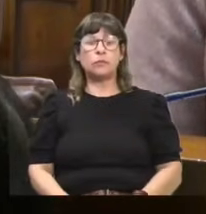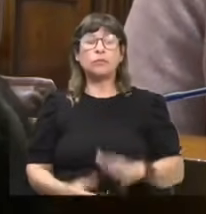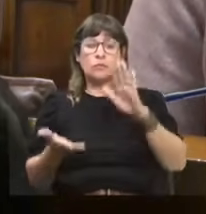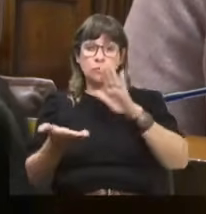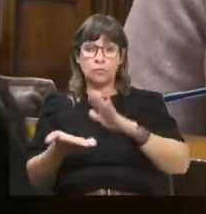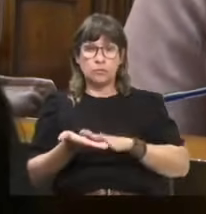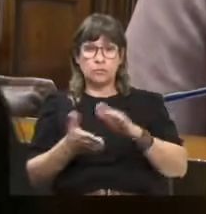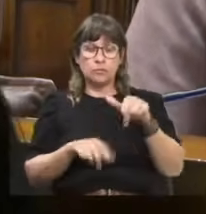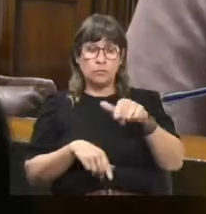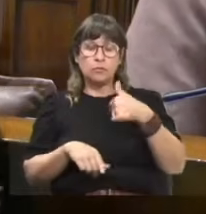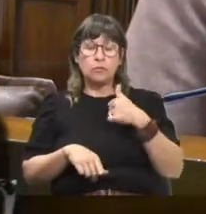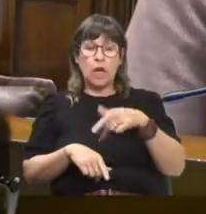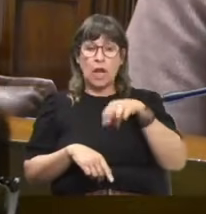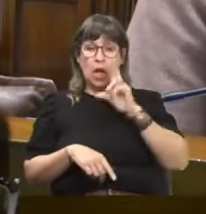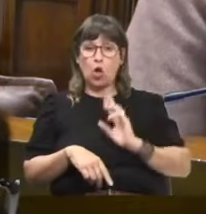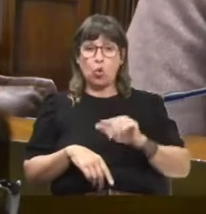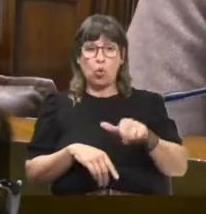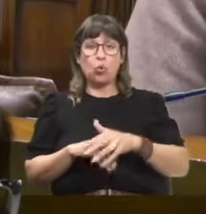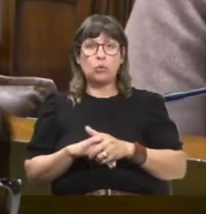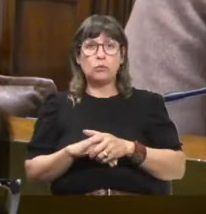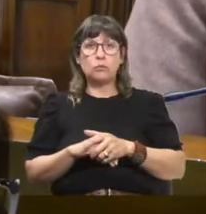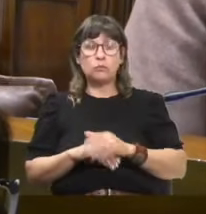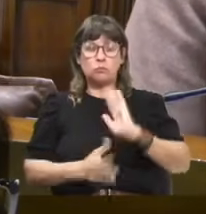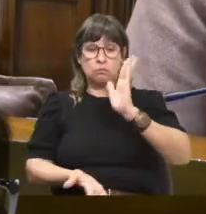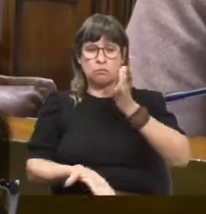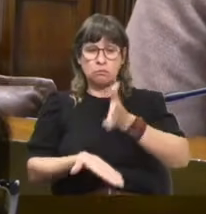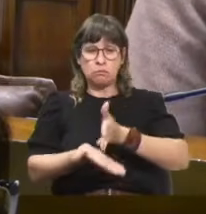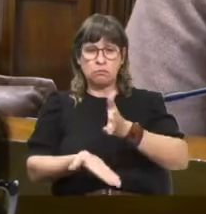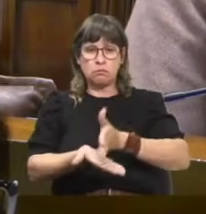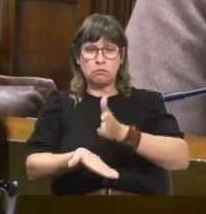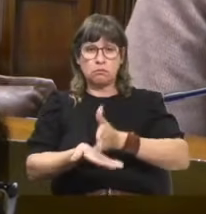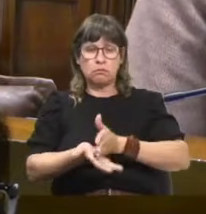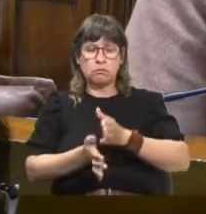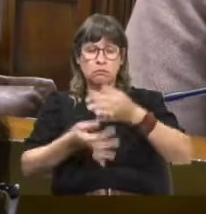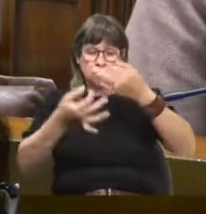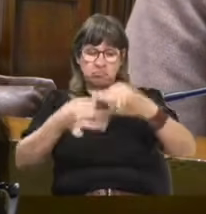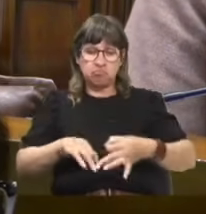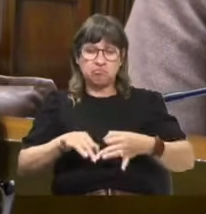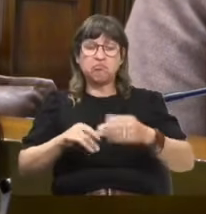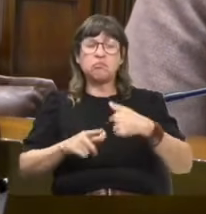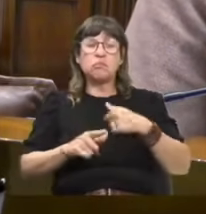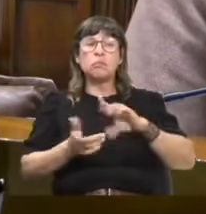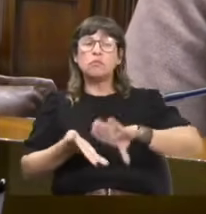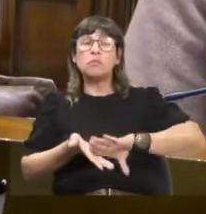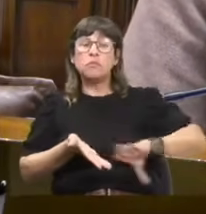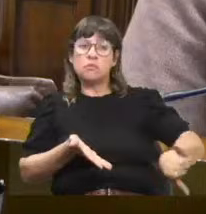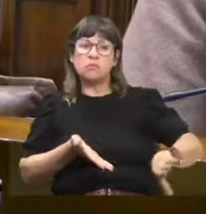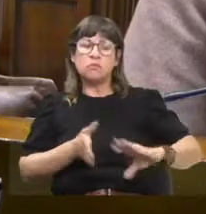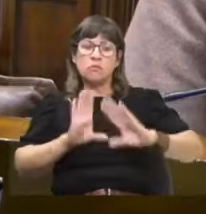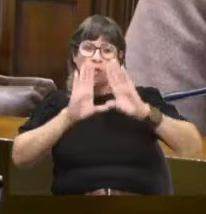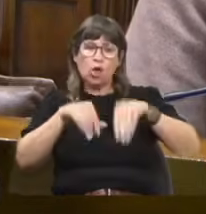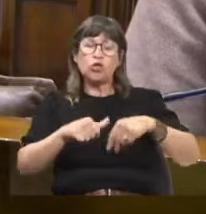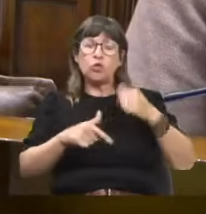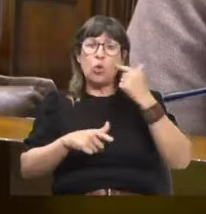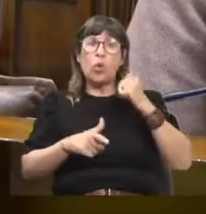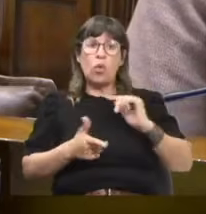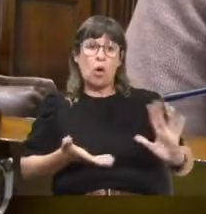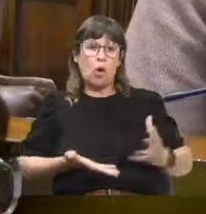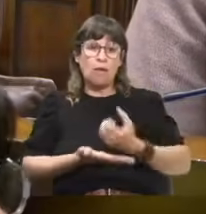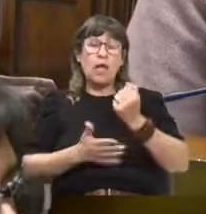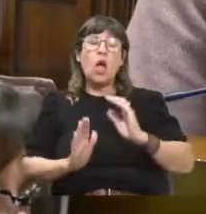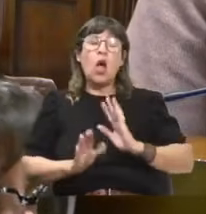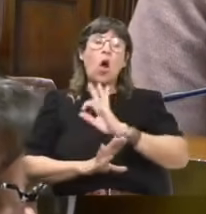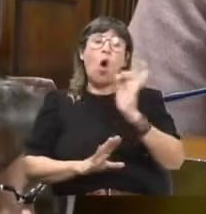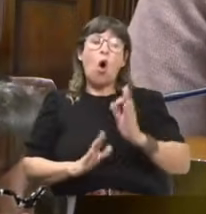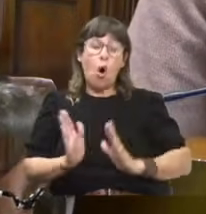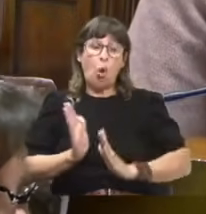Referido a la conducta recta e íntegra y desechar todo provecho o ventaja de